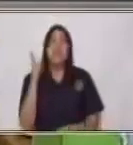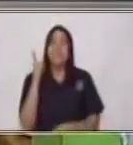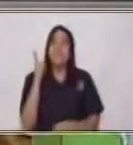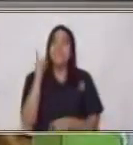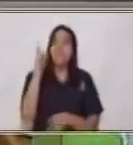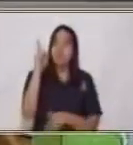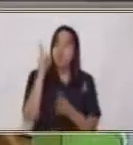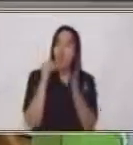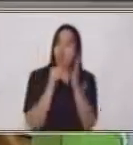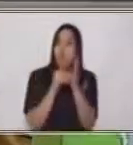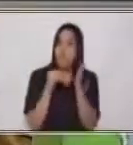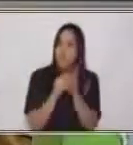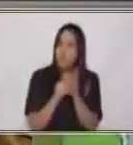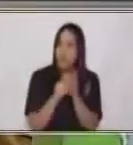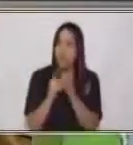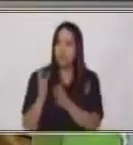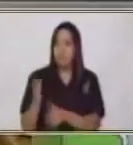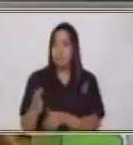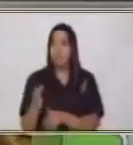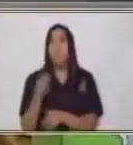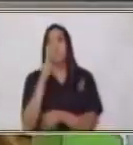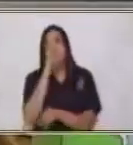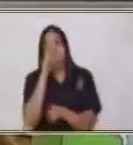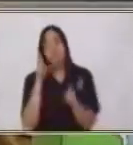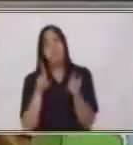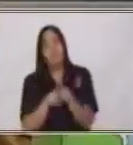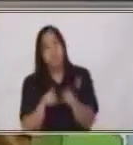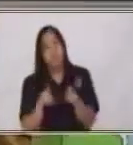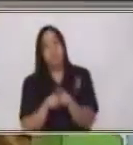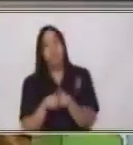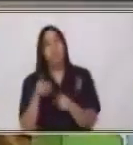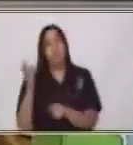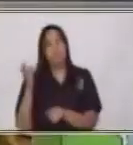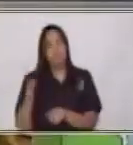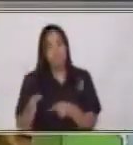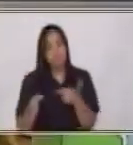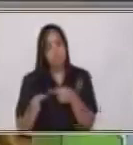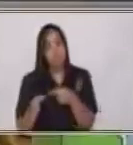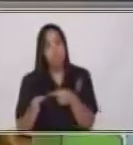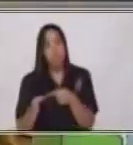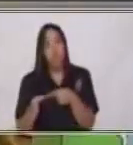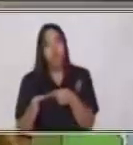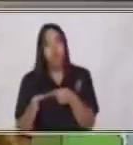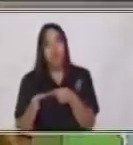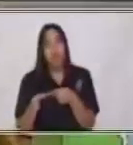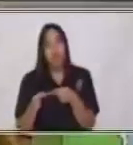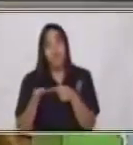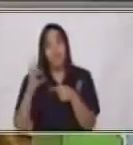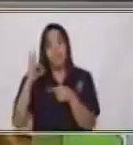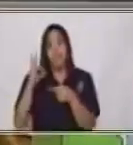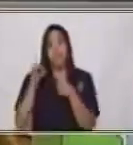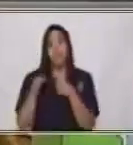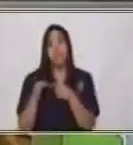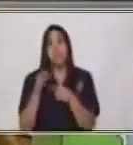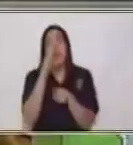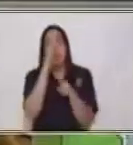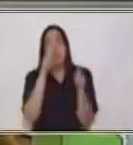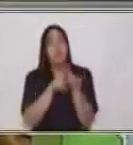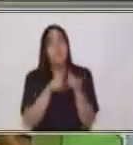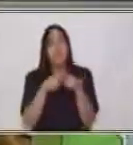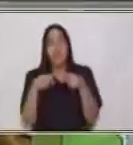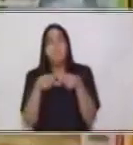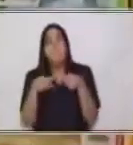de 1 quetzal. Y también dijimos de que la moneda de 1 quetzal también tiene un equivalente en